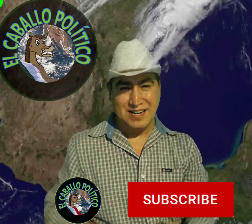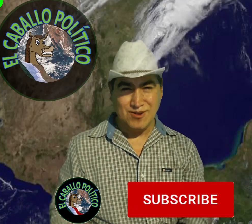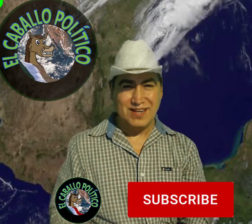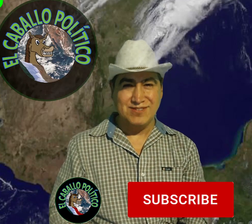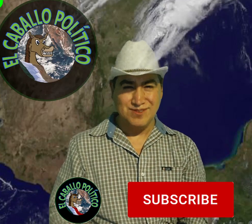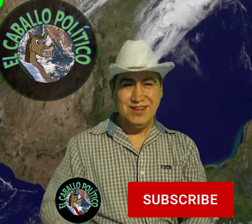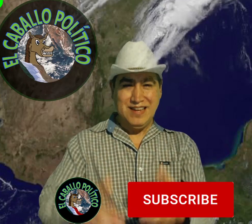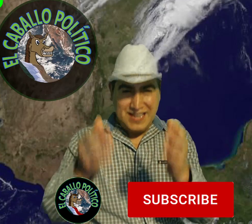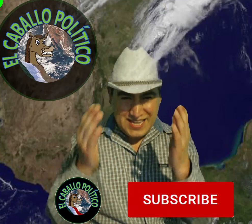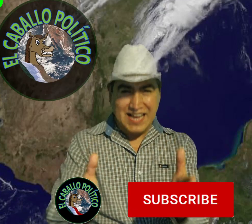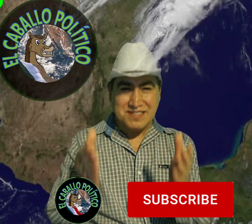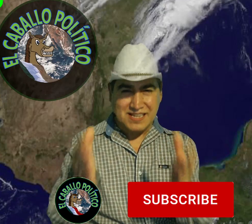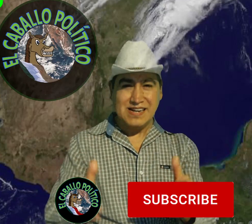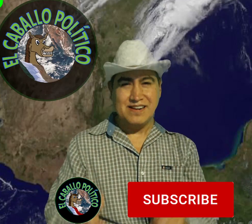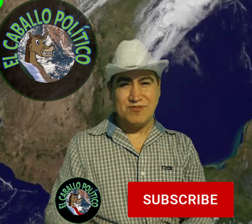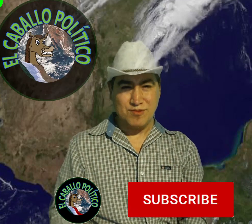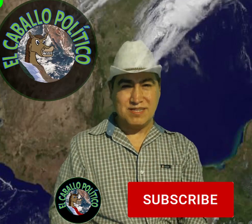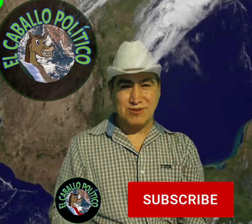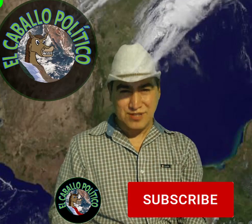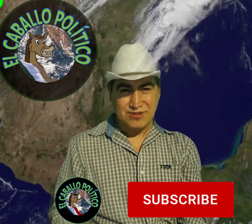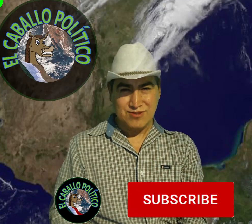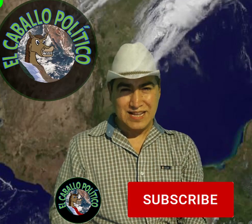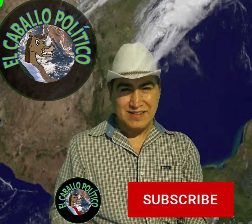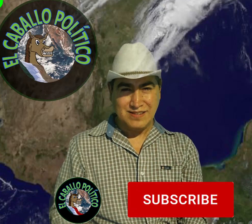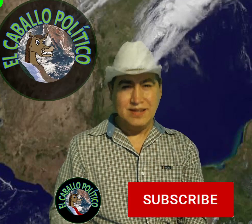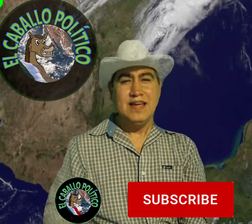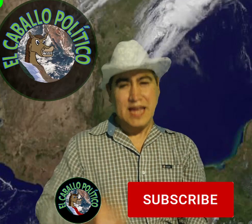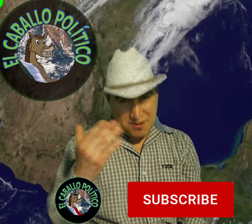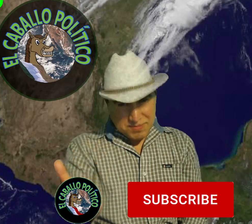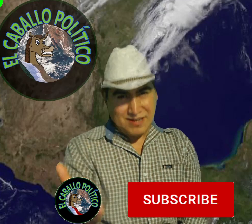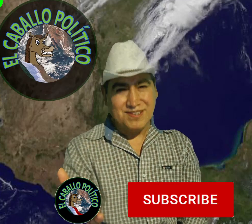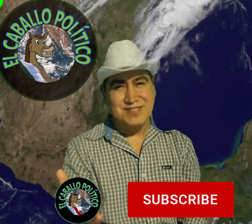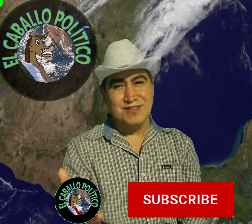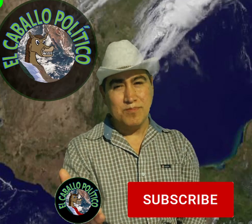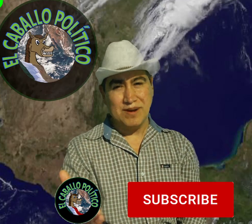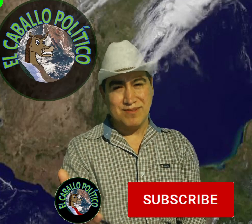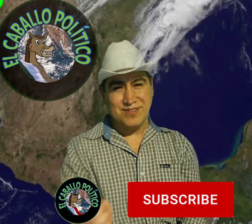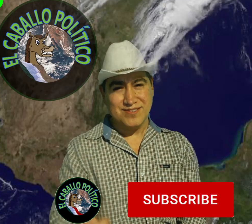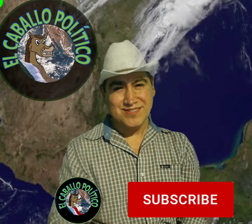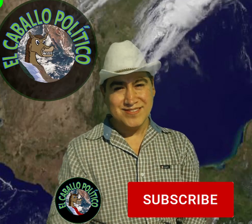mayoría en el Congreso y hacer las reformas constitucionales en beneficio del pueblo.